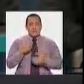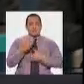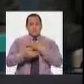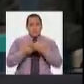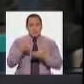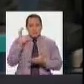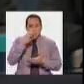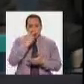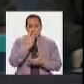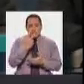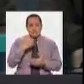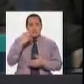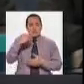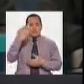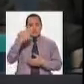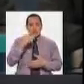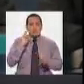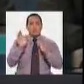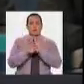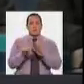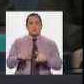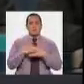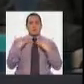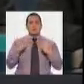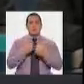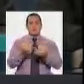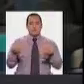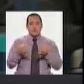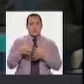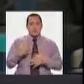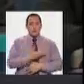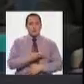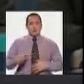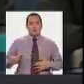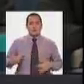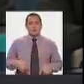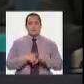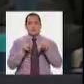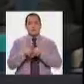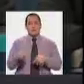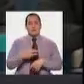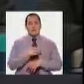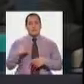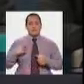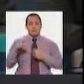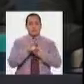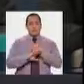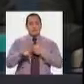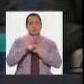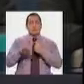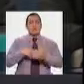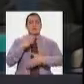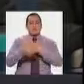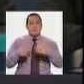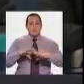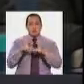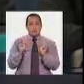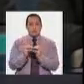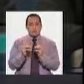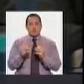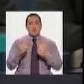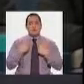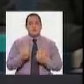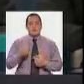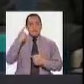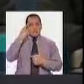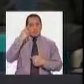allá, digamos, de afectar políticamente al gobierno, en este caso a ministros de Estado, más allá de eso, que